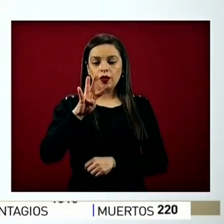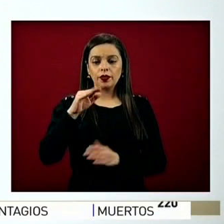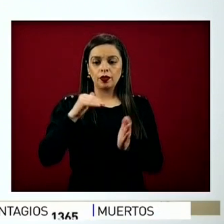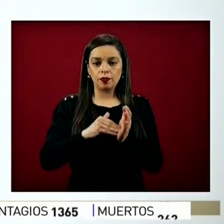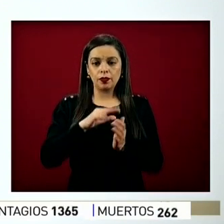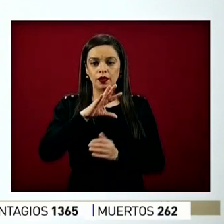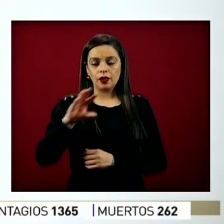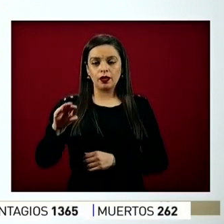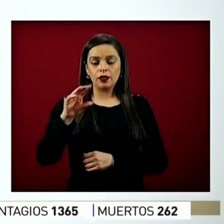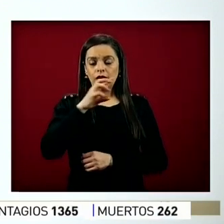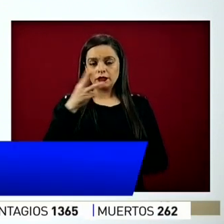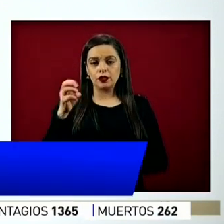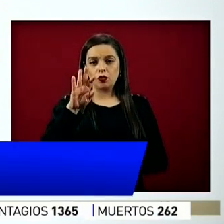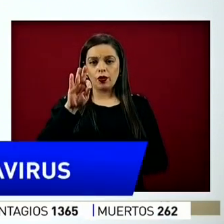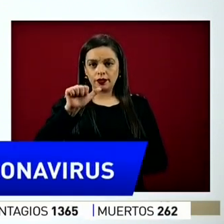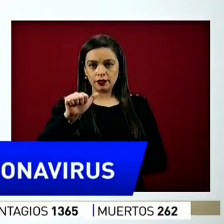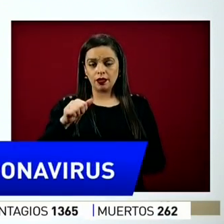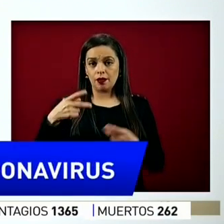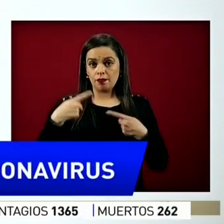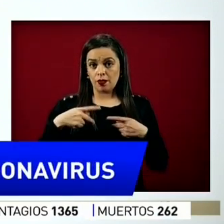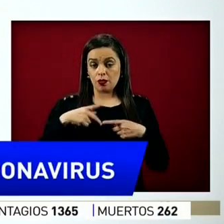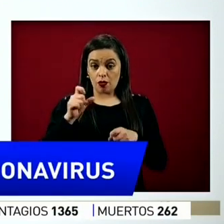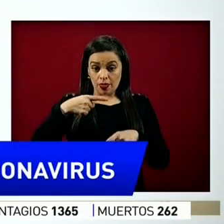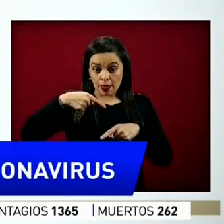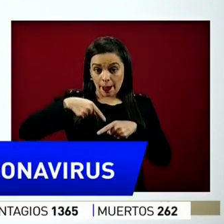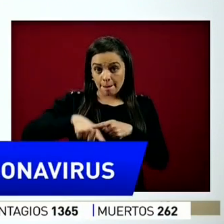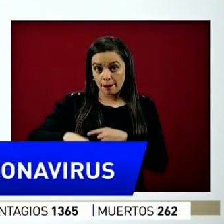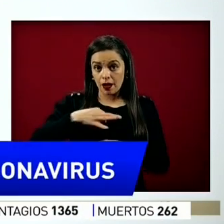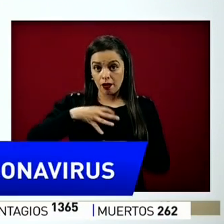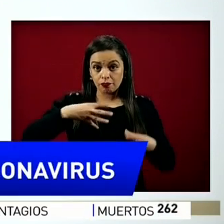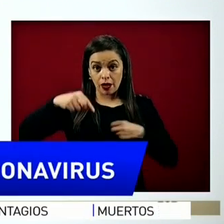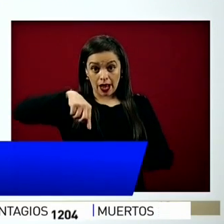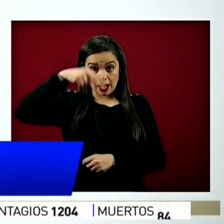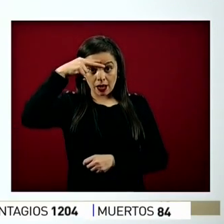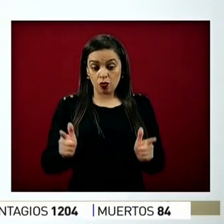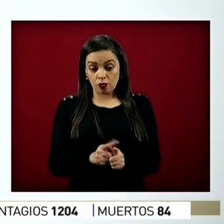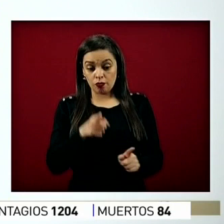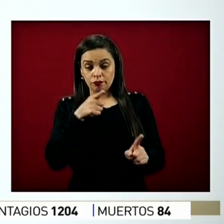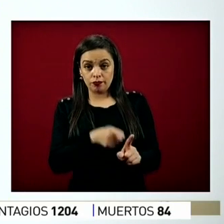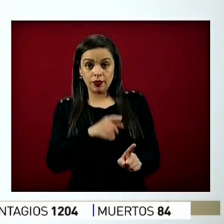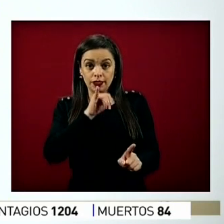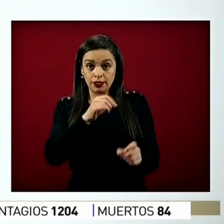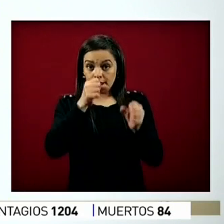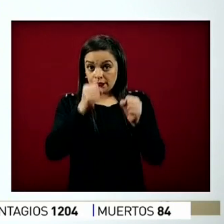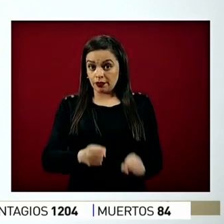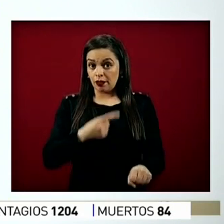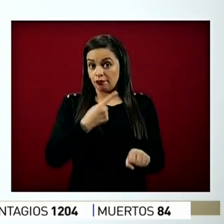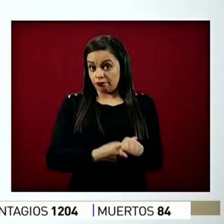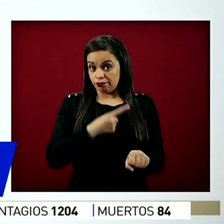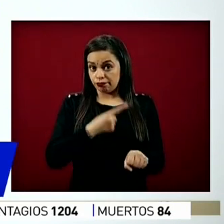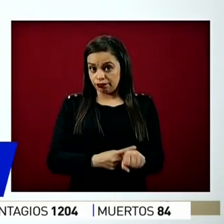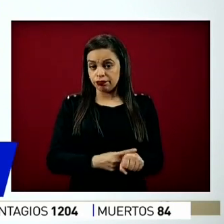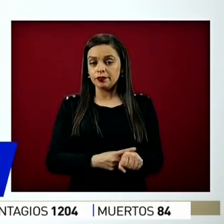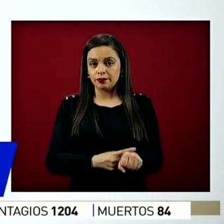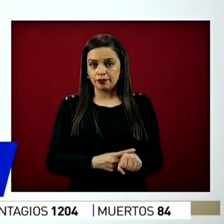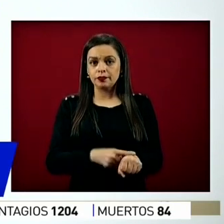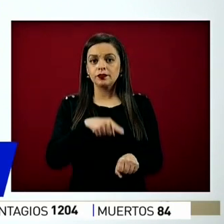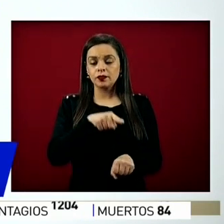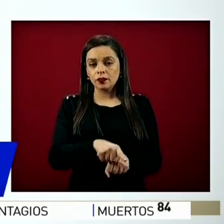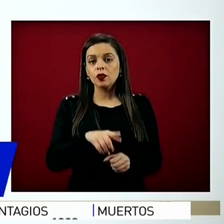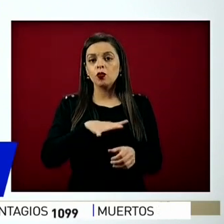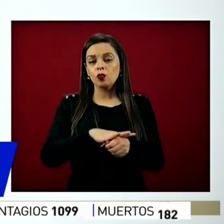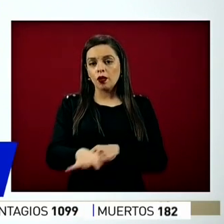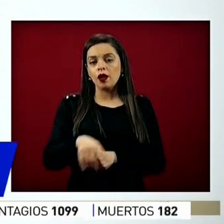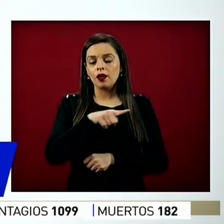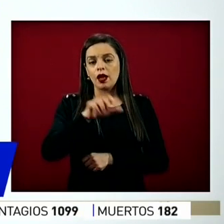54,346 las personas que hasta el momento, desde que inició la epidemia en México, se han confirmado. Tenemos a los casos confirmados activos, estos